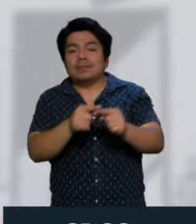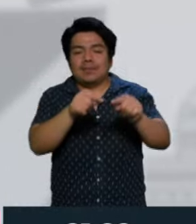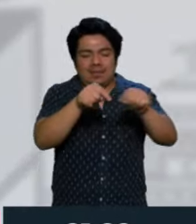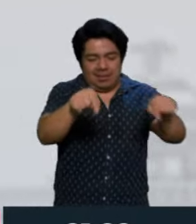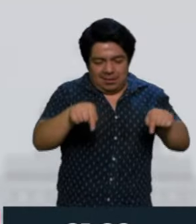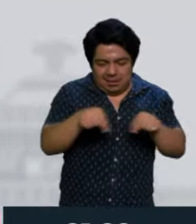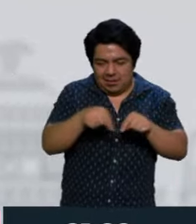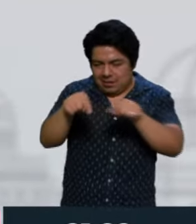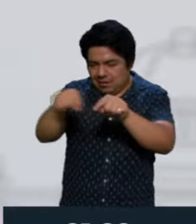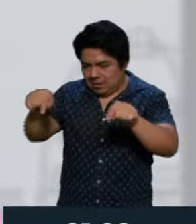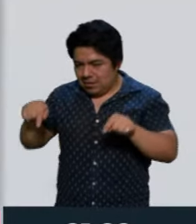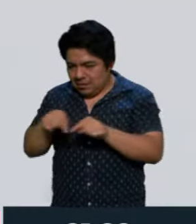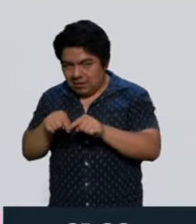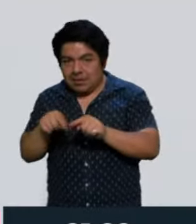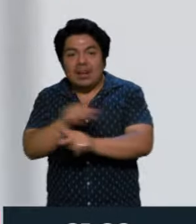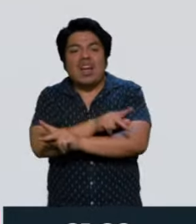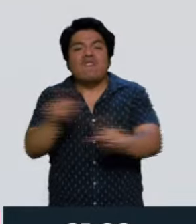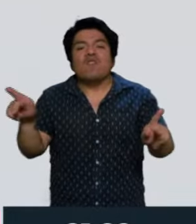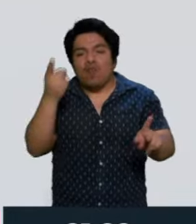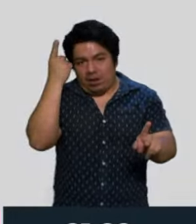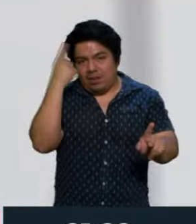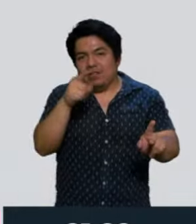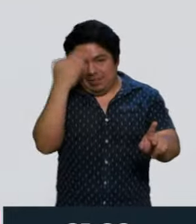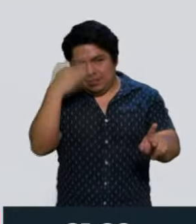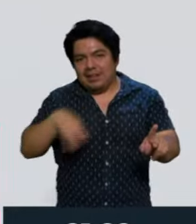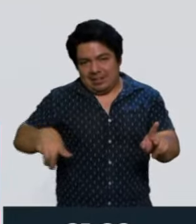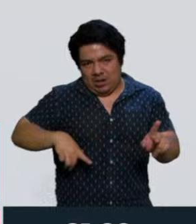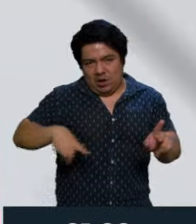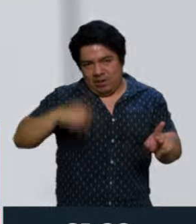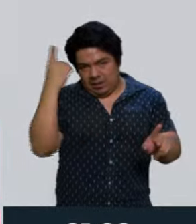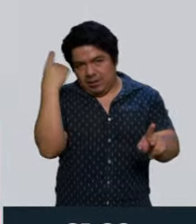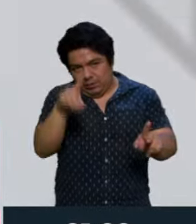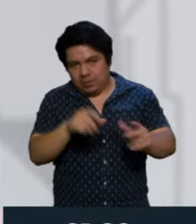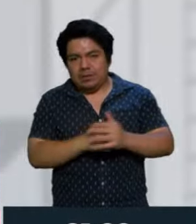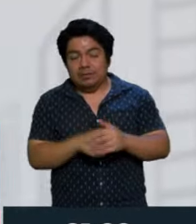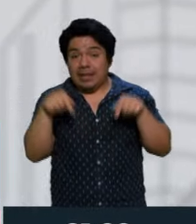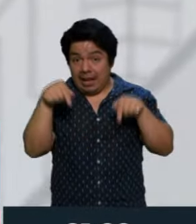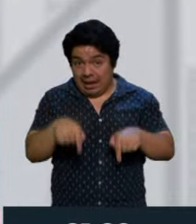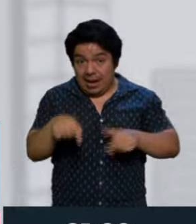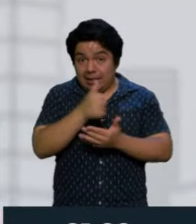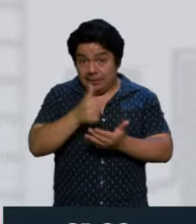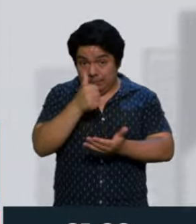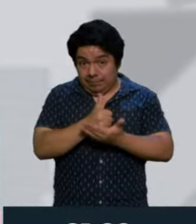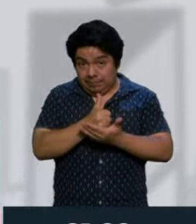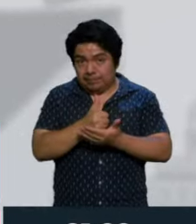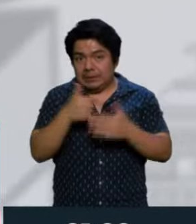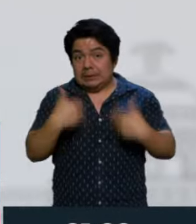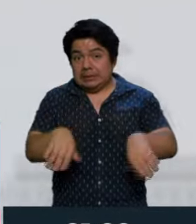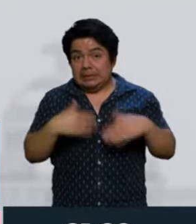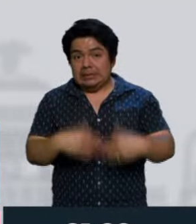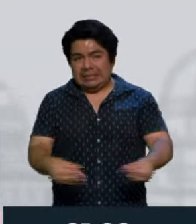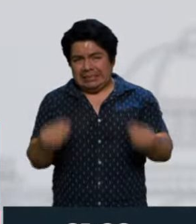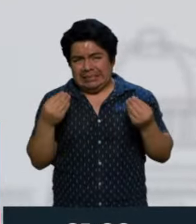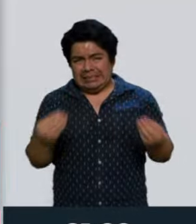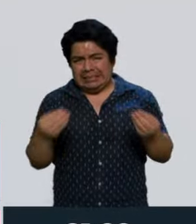que son de propiedad pública. Hay que señalar que en nuestra ciudad, una de las ciudades más